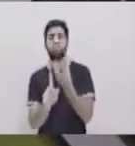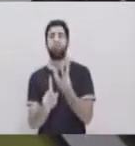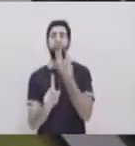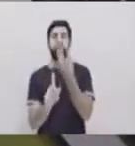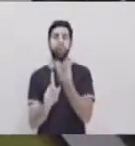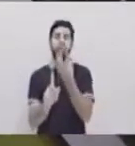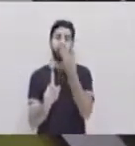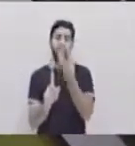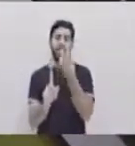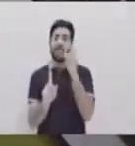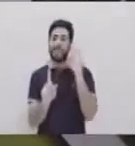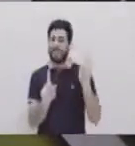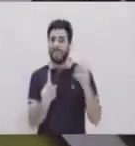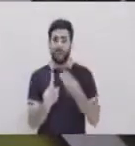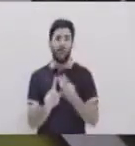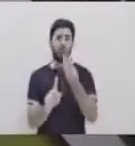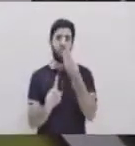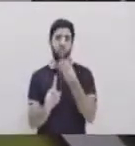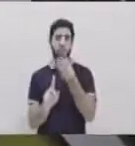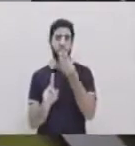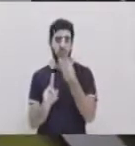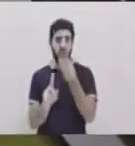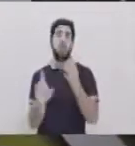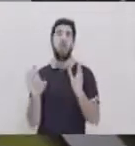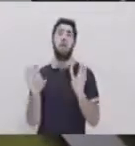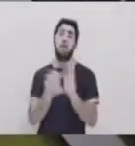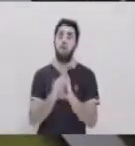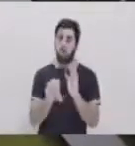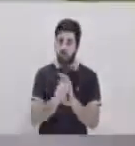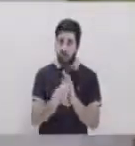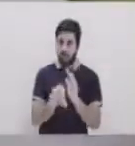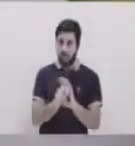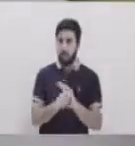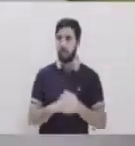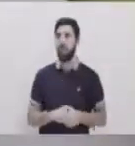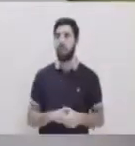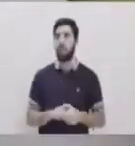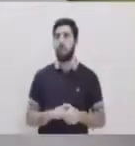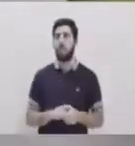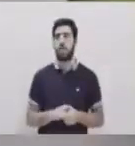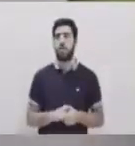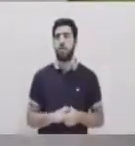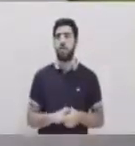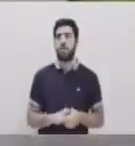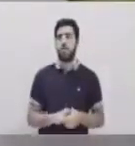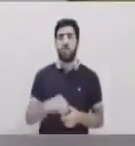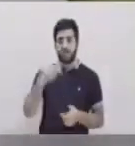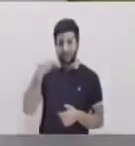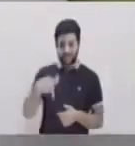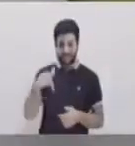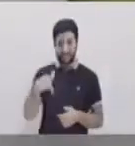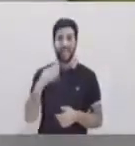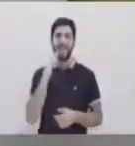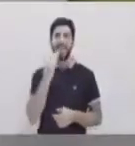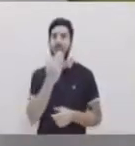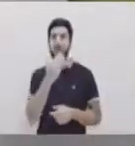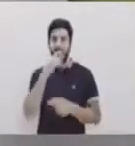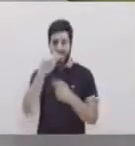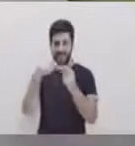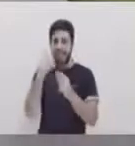la flama encendida. Si la servilleta no tuviese en este caso